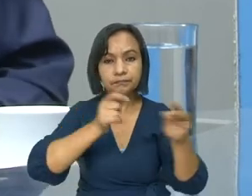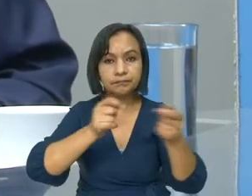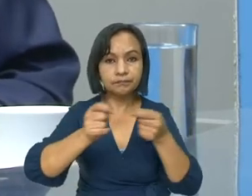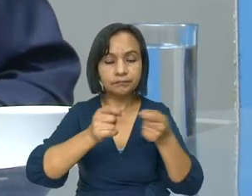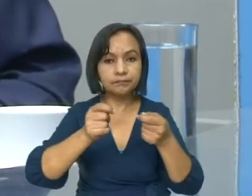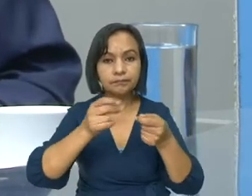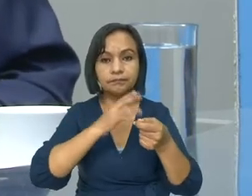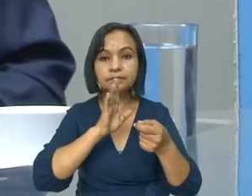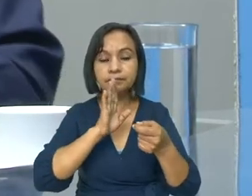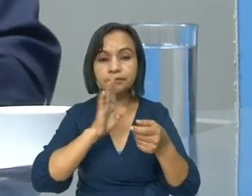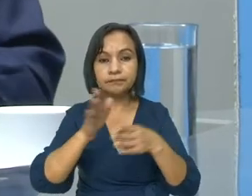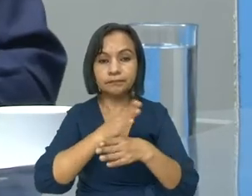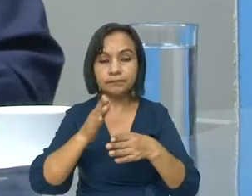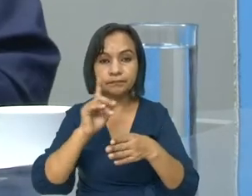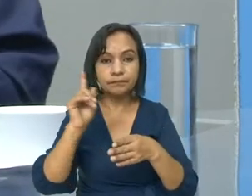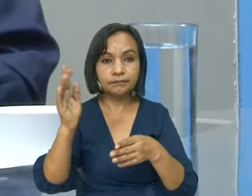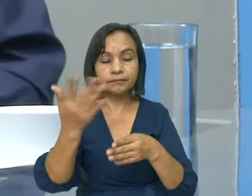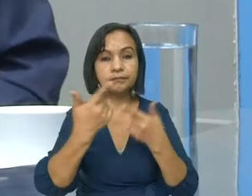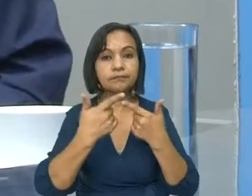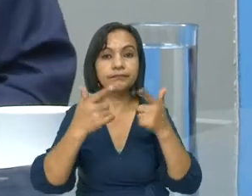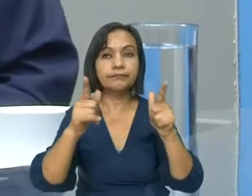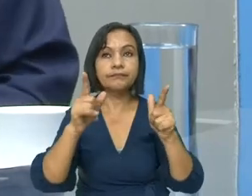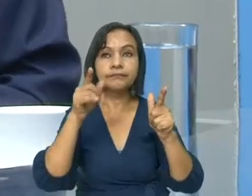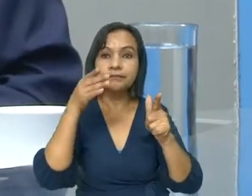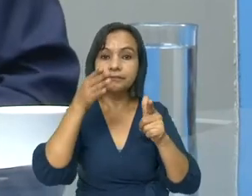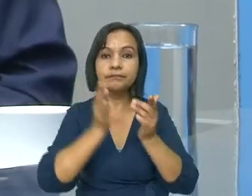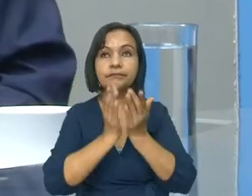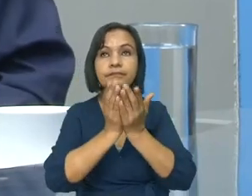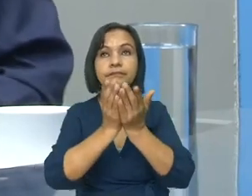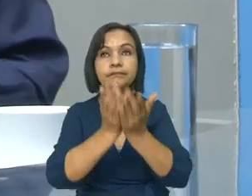Y cuando te hablo de diversión totalmente gratis, vos llegas al puerto.